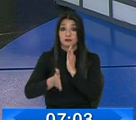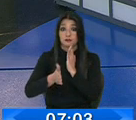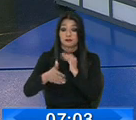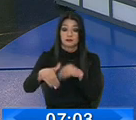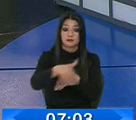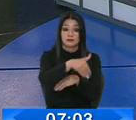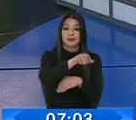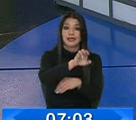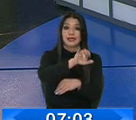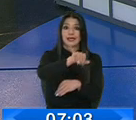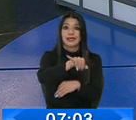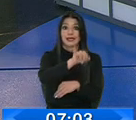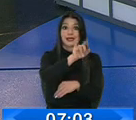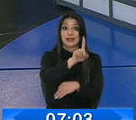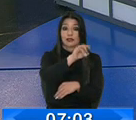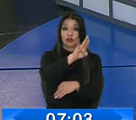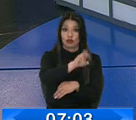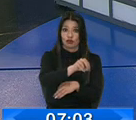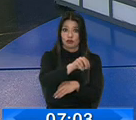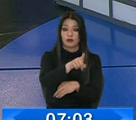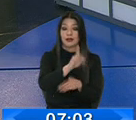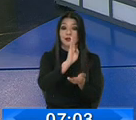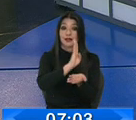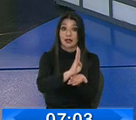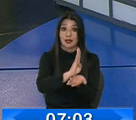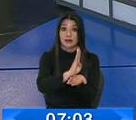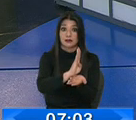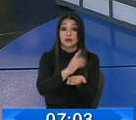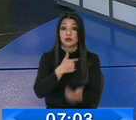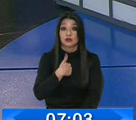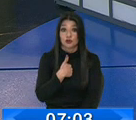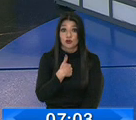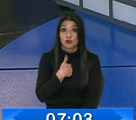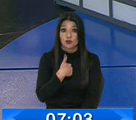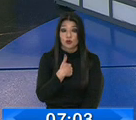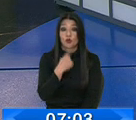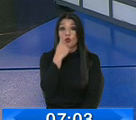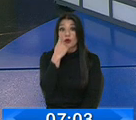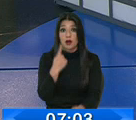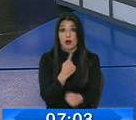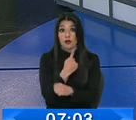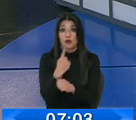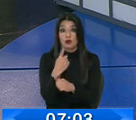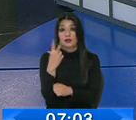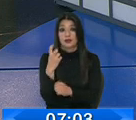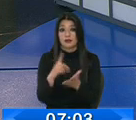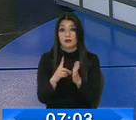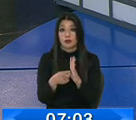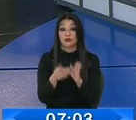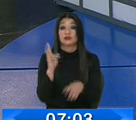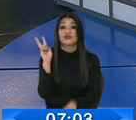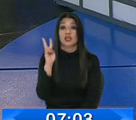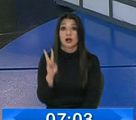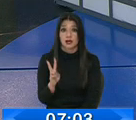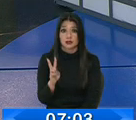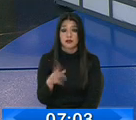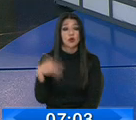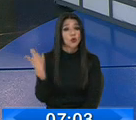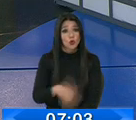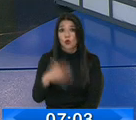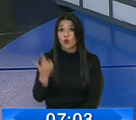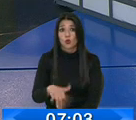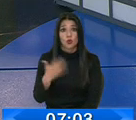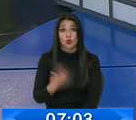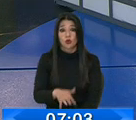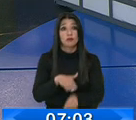Ejido, donde está el Seguro Social, yo hice hora y media el día viernes. Es que está bastante complicado